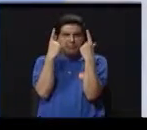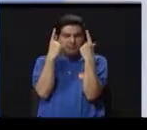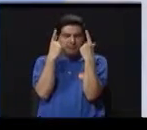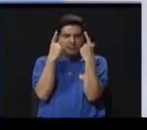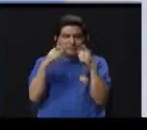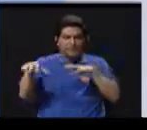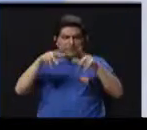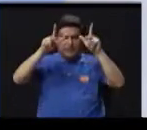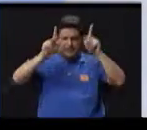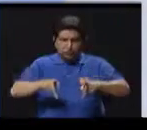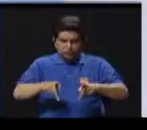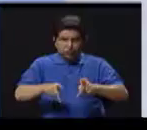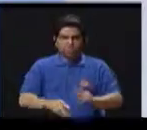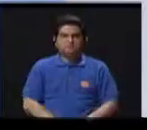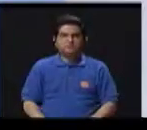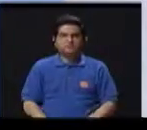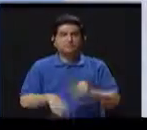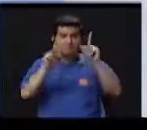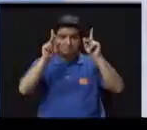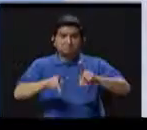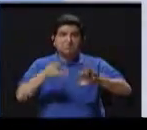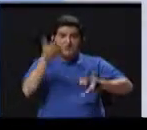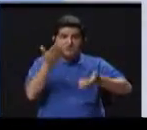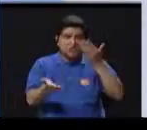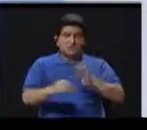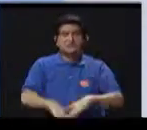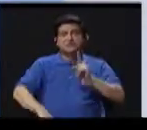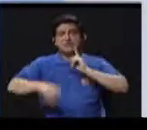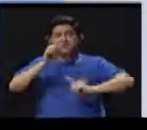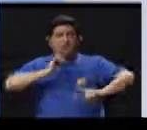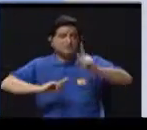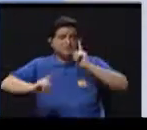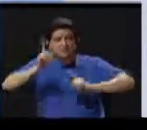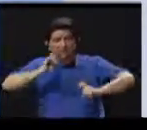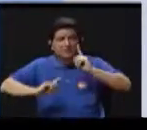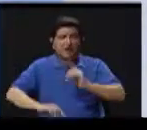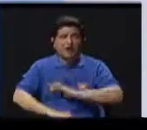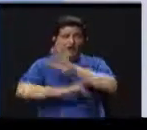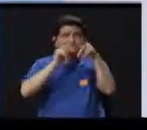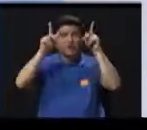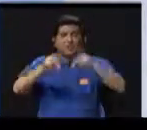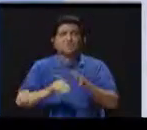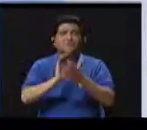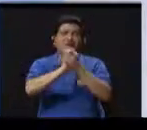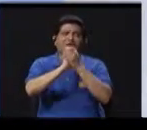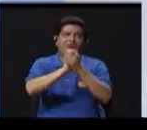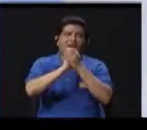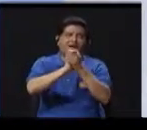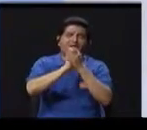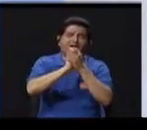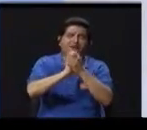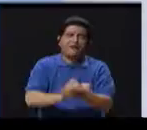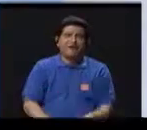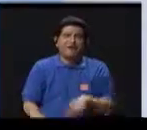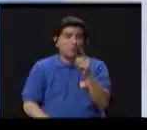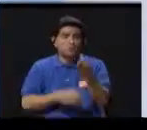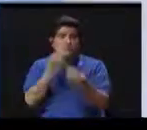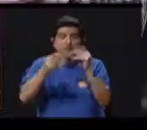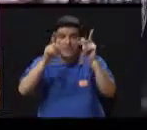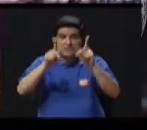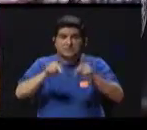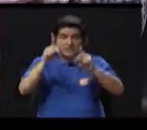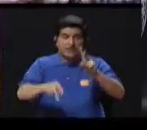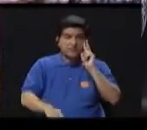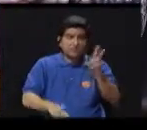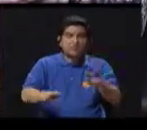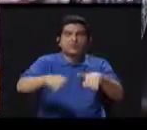las reacciones de la gente. Bueno, muchísima gente se puso a llorar y todo el mundo nos felicitaba, que cómo íbamos a hacer para que más